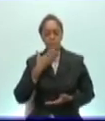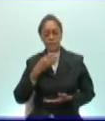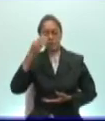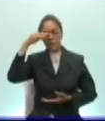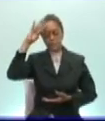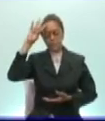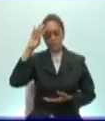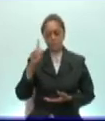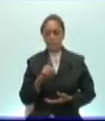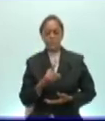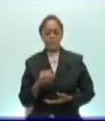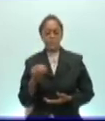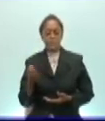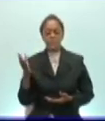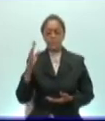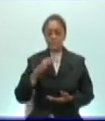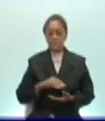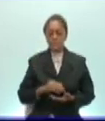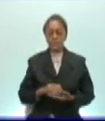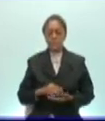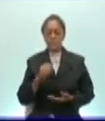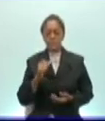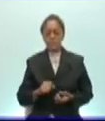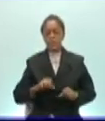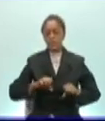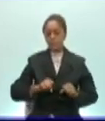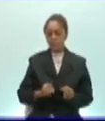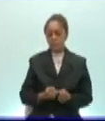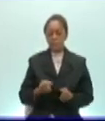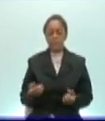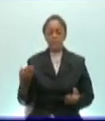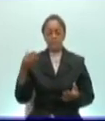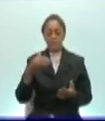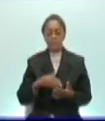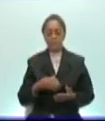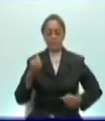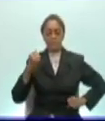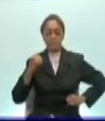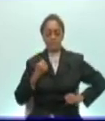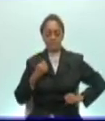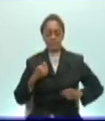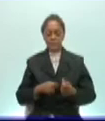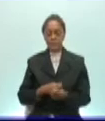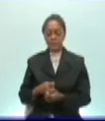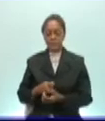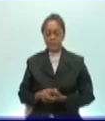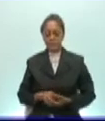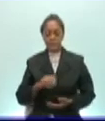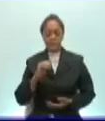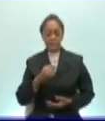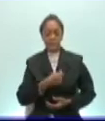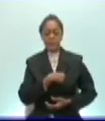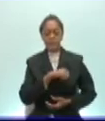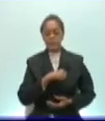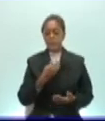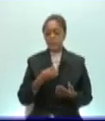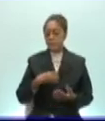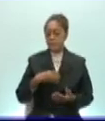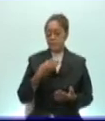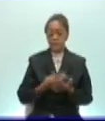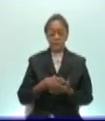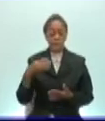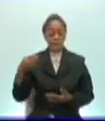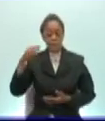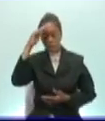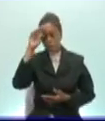hace, viene el 4, Estados Unidos se verá obligado a intervenir militarmente en la guerra. ¿Qué le está diciendo España? Tienes que irte de Cuba, si no lo